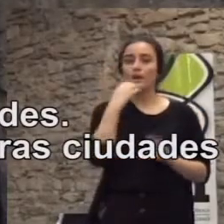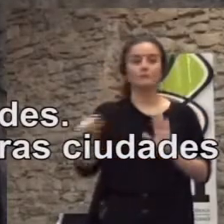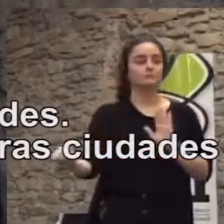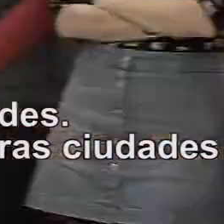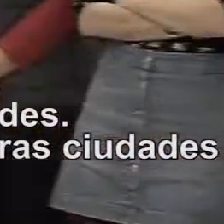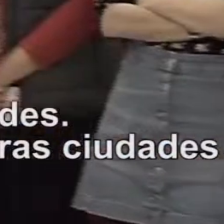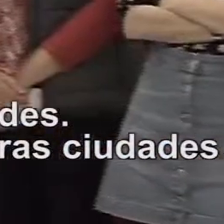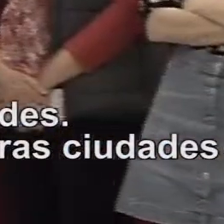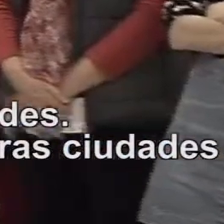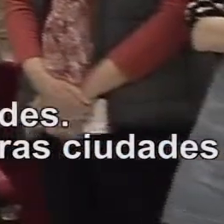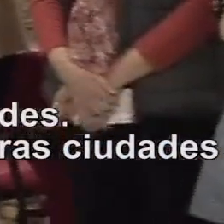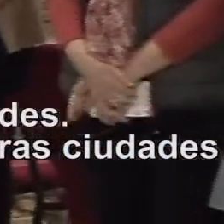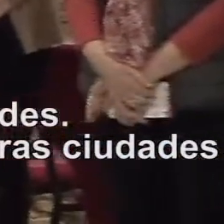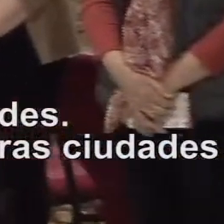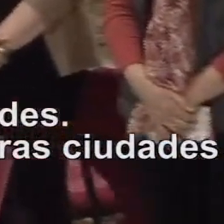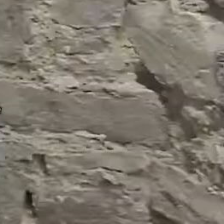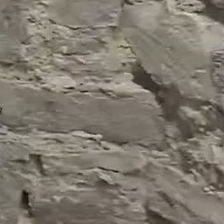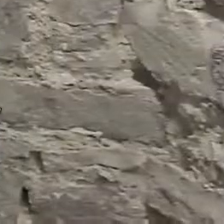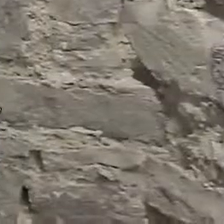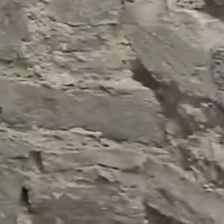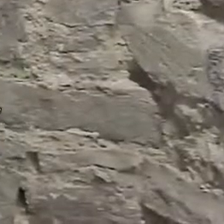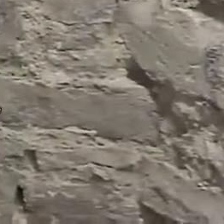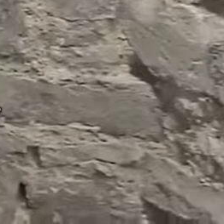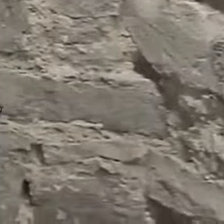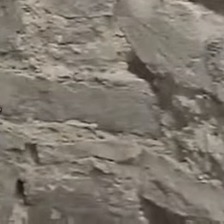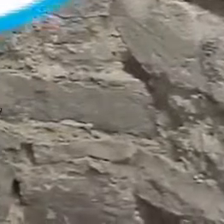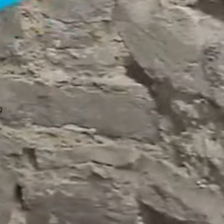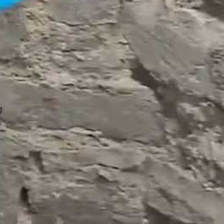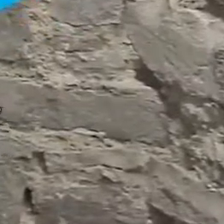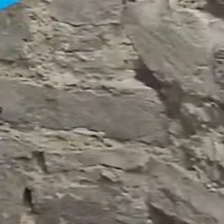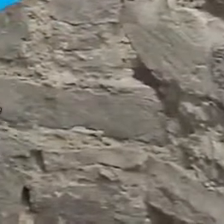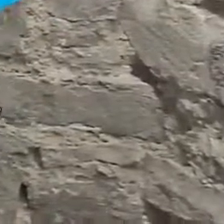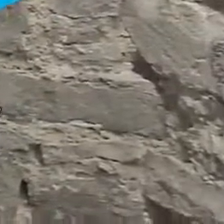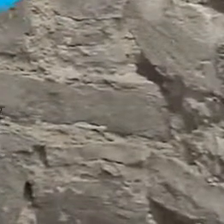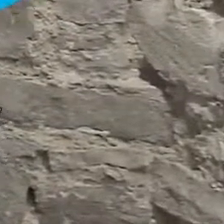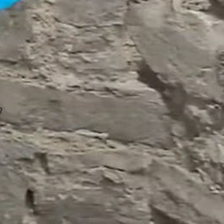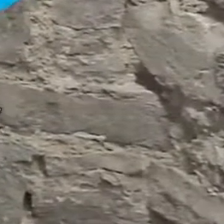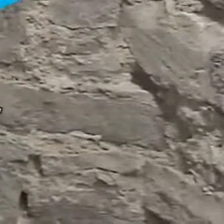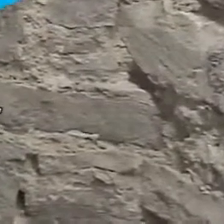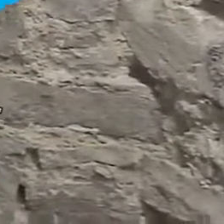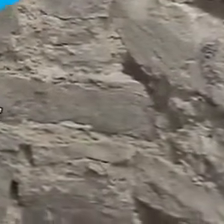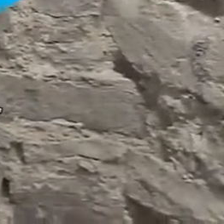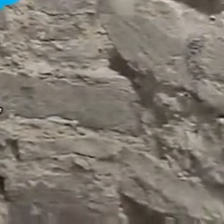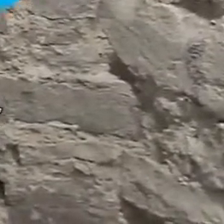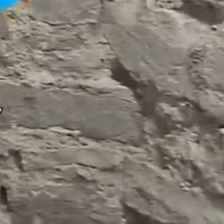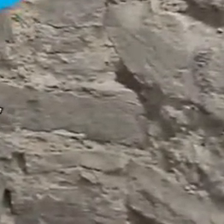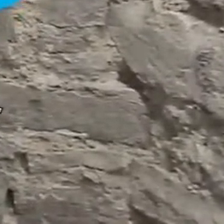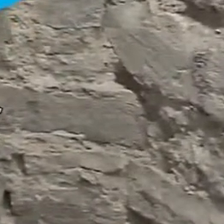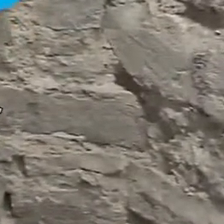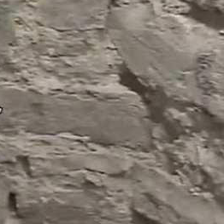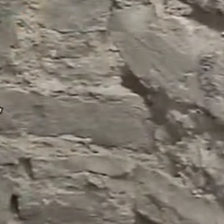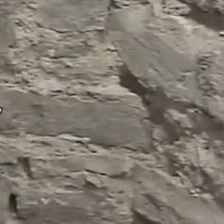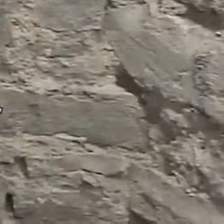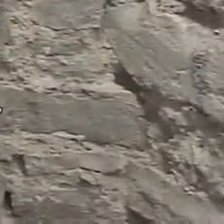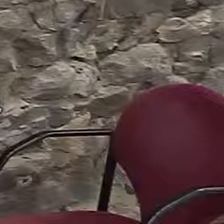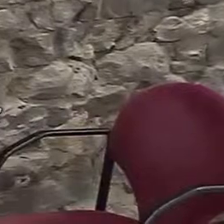día de nuestras ciudades, ¿no? Ha sido un placer poder participar en la jornada de la Escuela Abierta de la Ciudadanía y poder compartir y